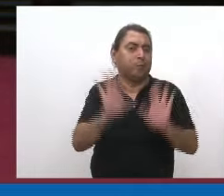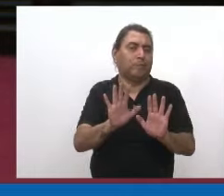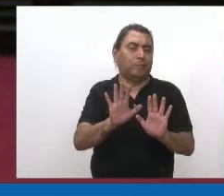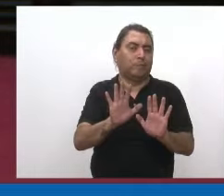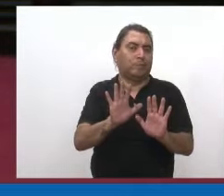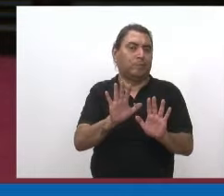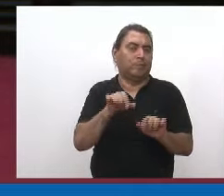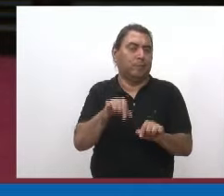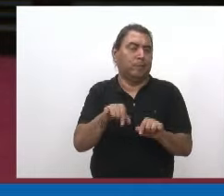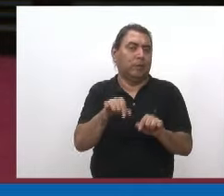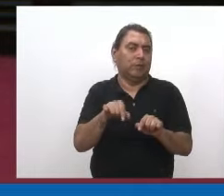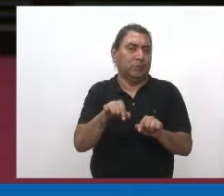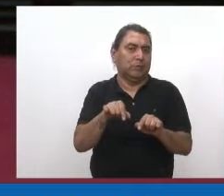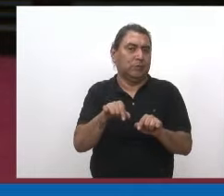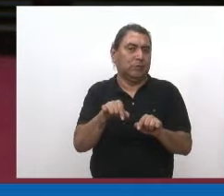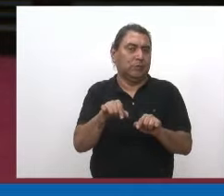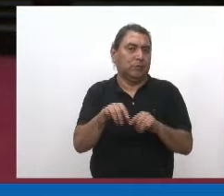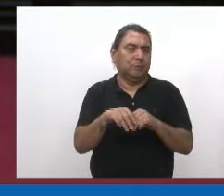pared.